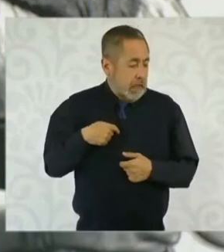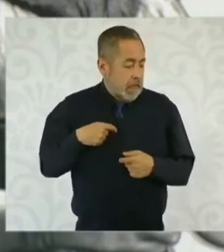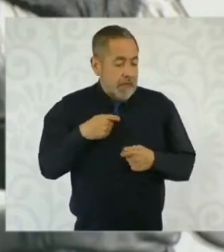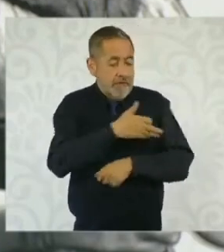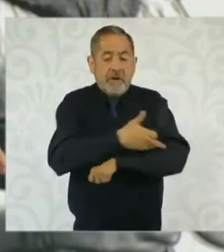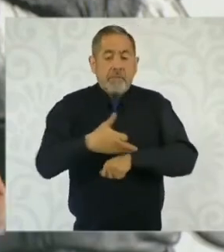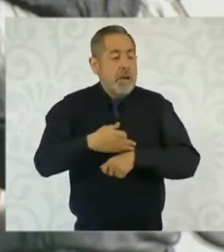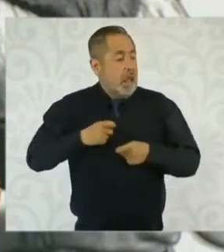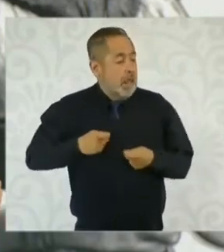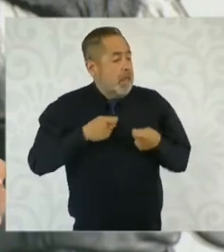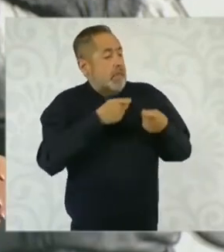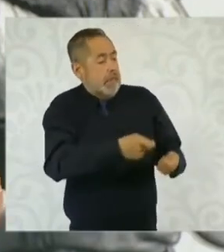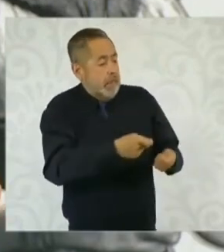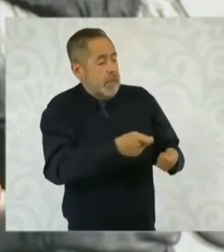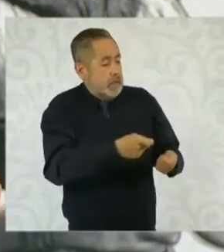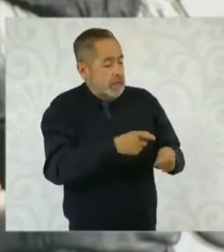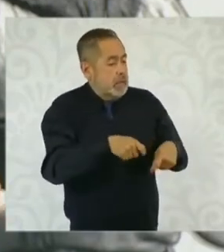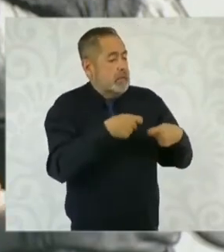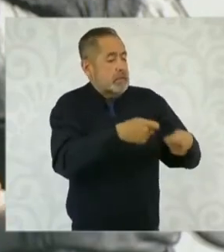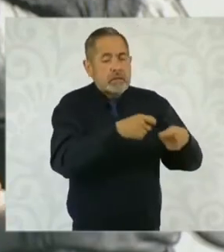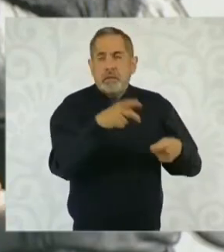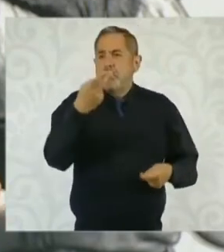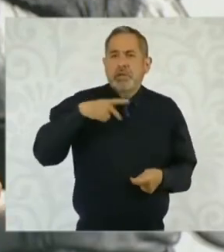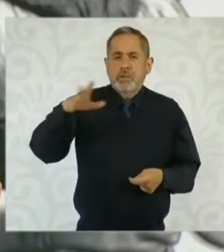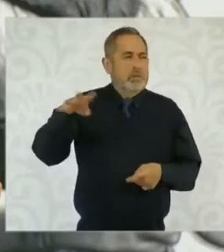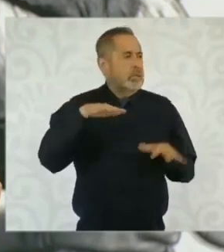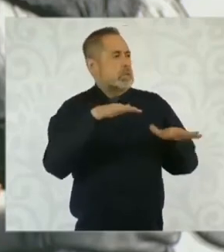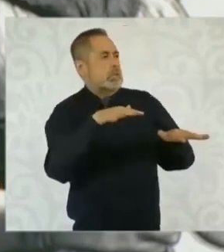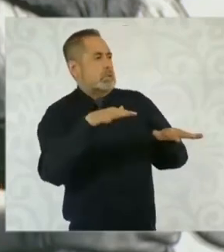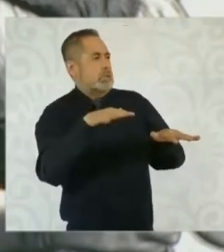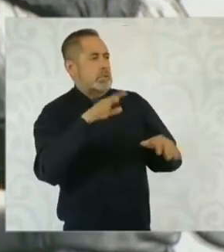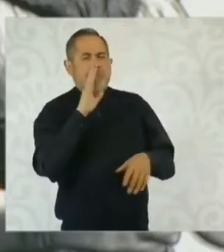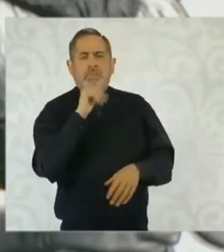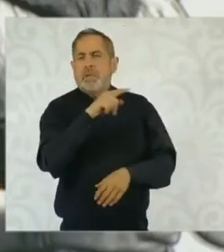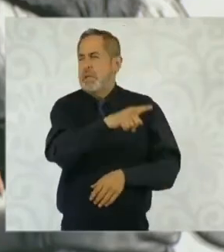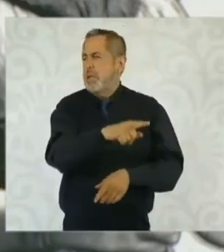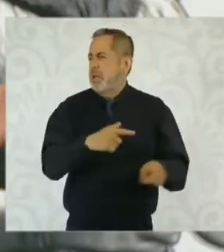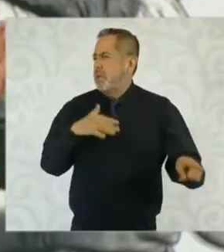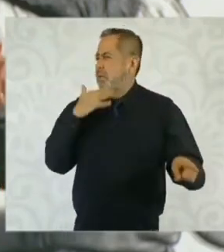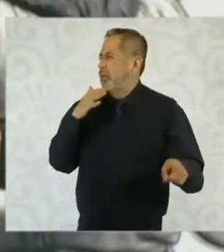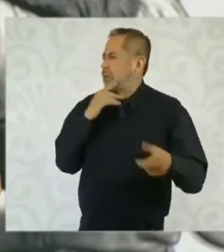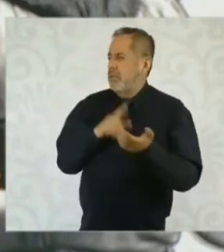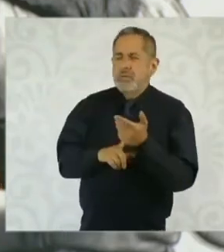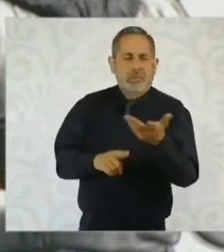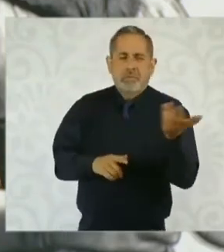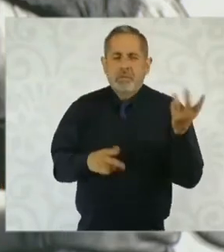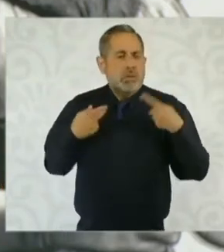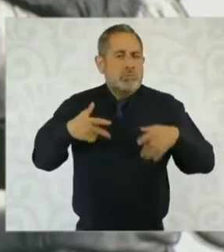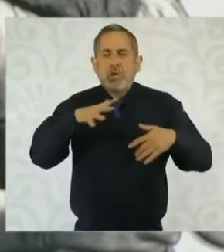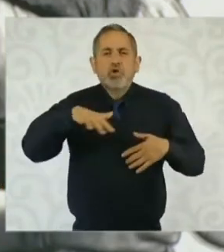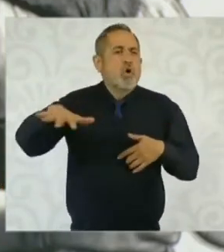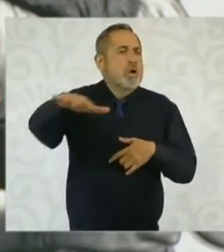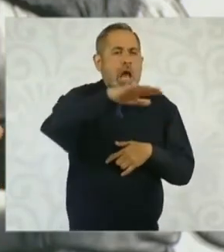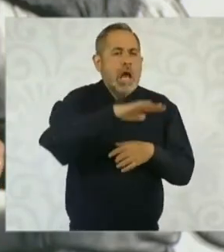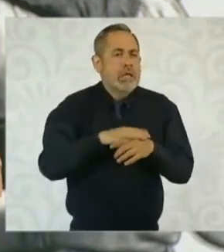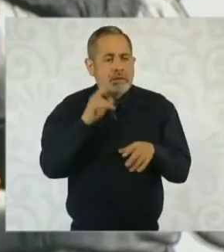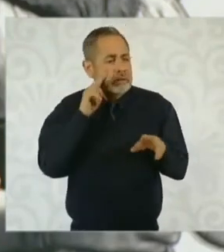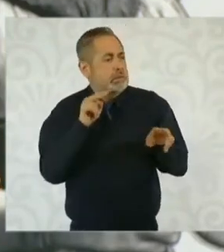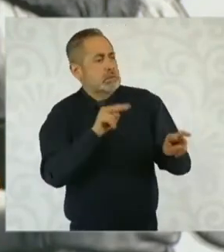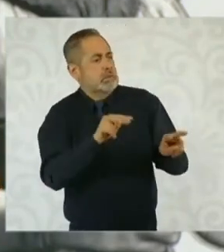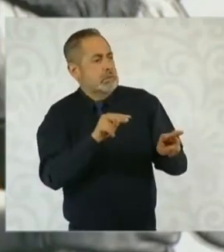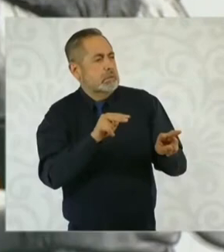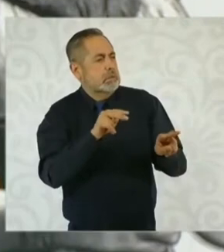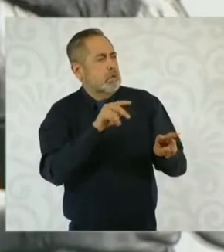candidata, lo va a ver muy mal la gente. Ni siquiera el movimiento al que pertenecemos o la presidenta